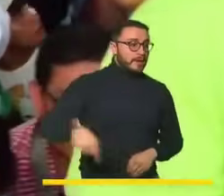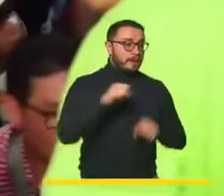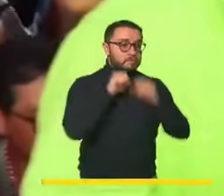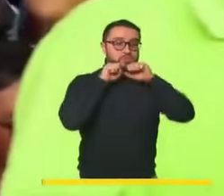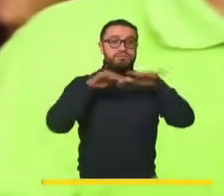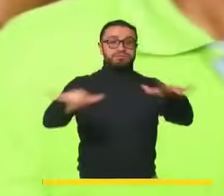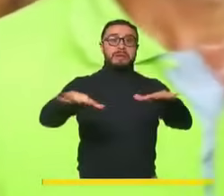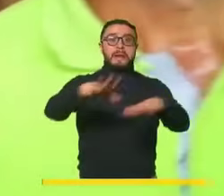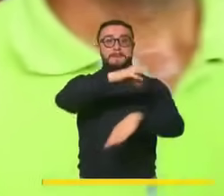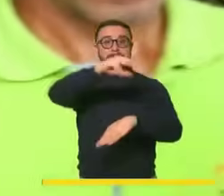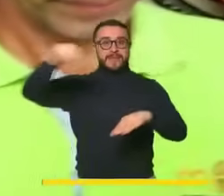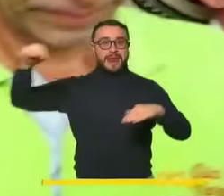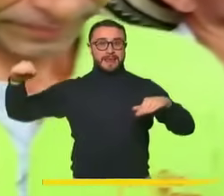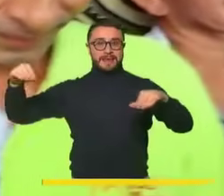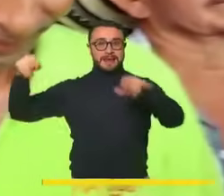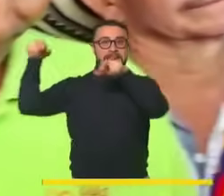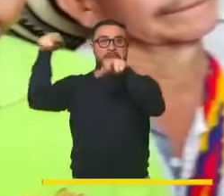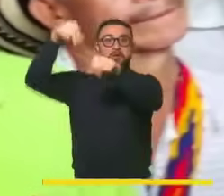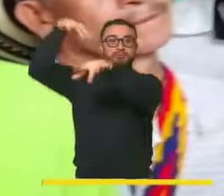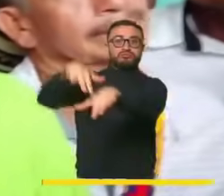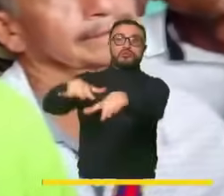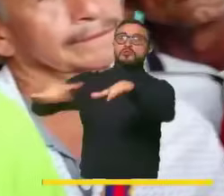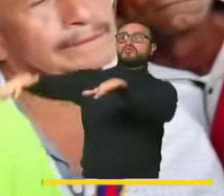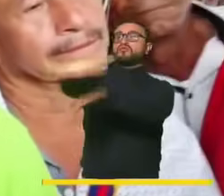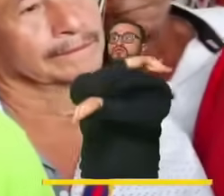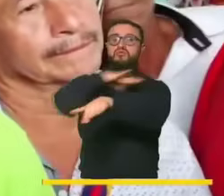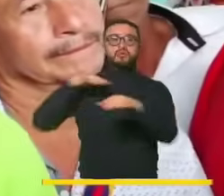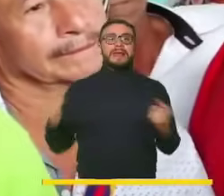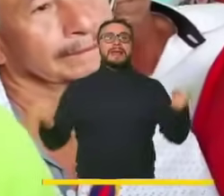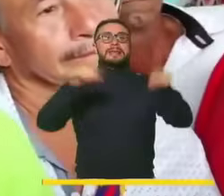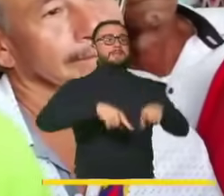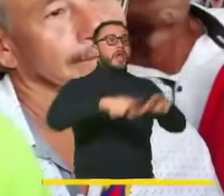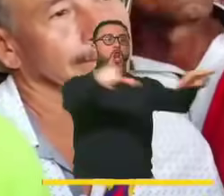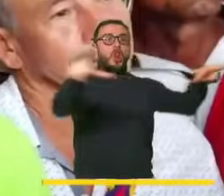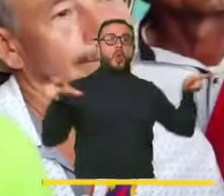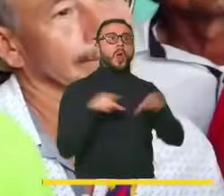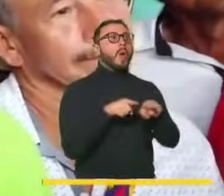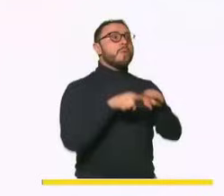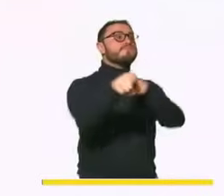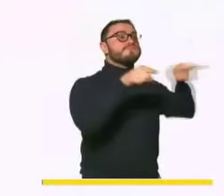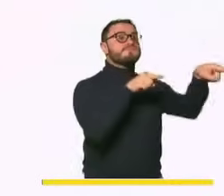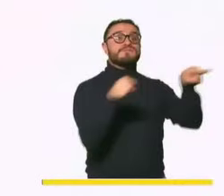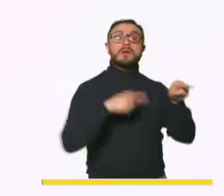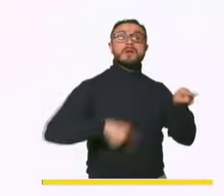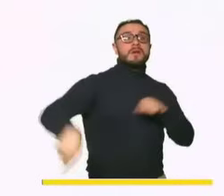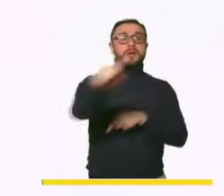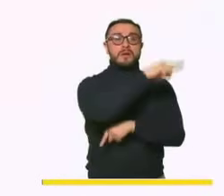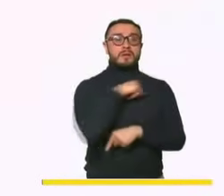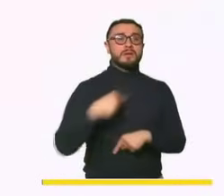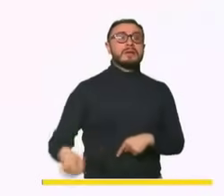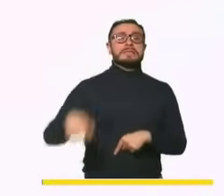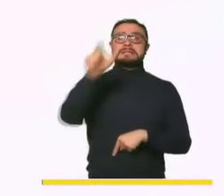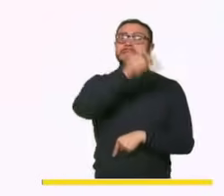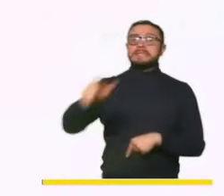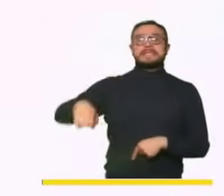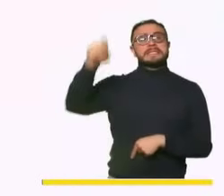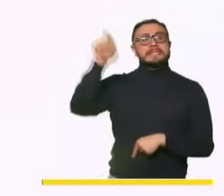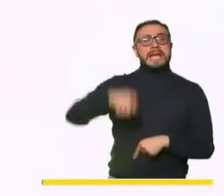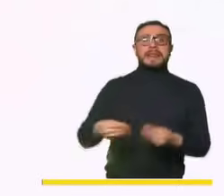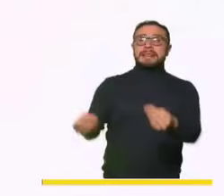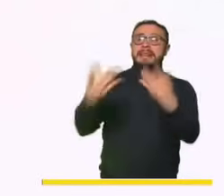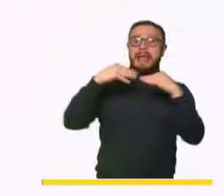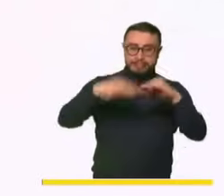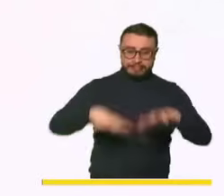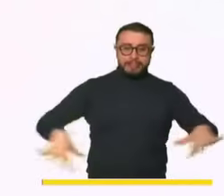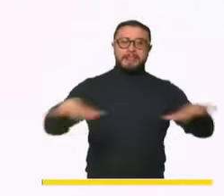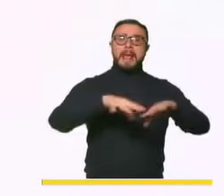al Magdalena a medio, que se extiende a los lugares en donde la gente necesita de la tierra